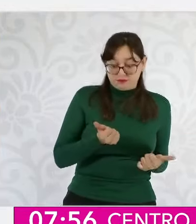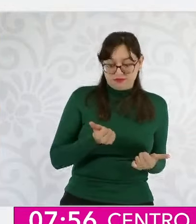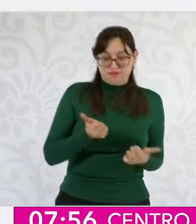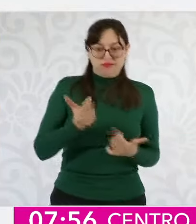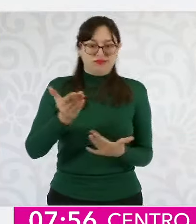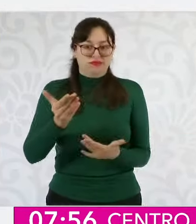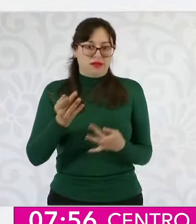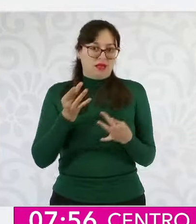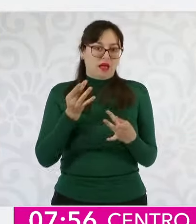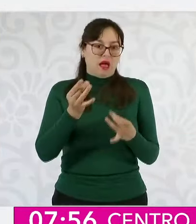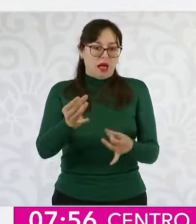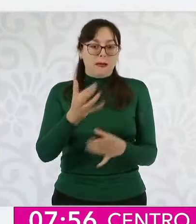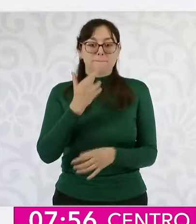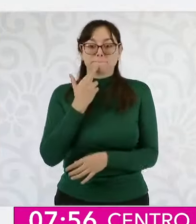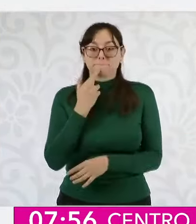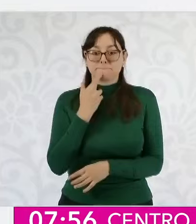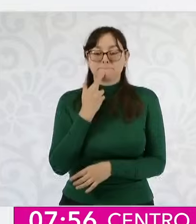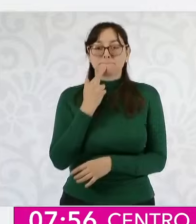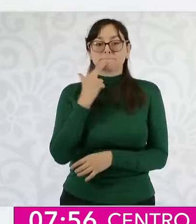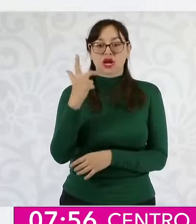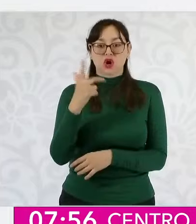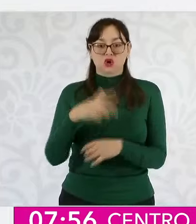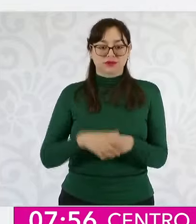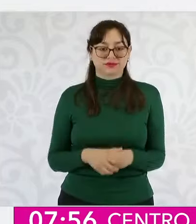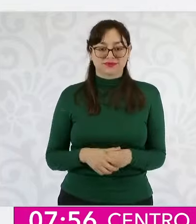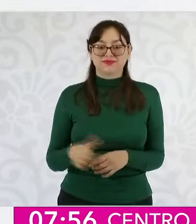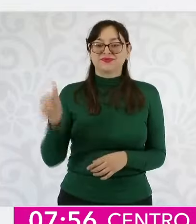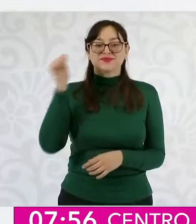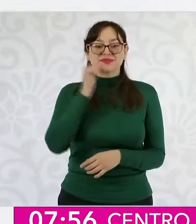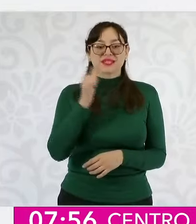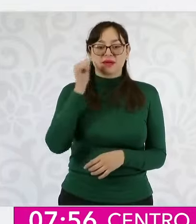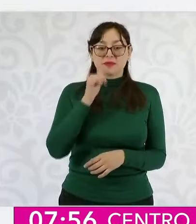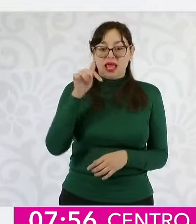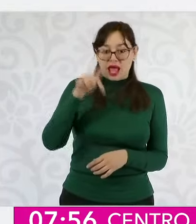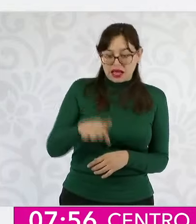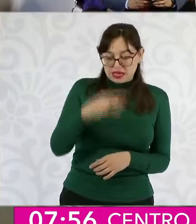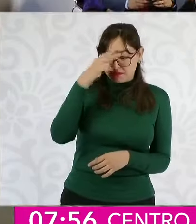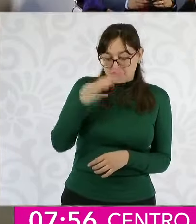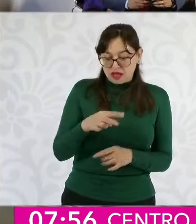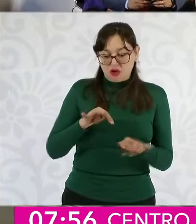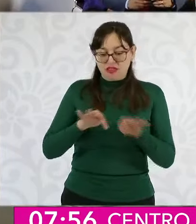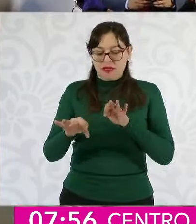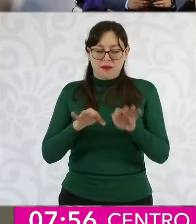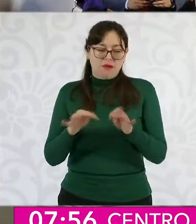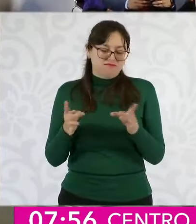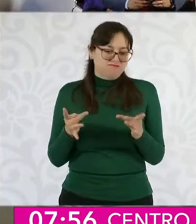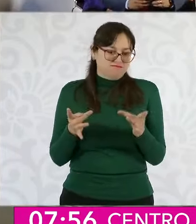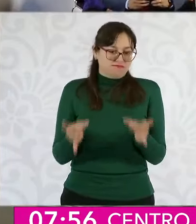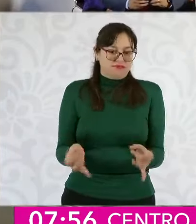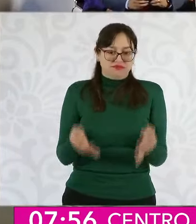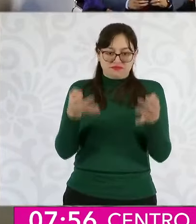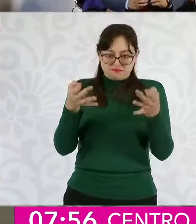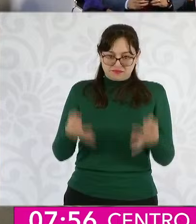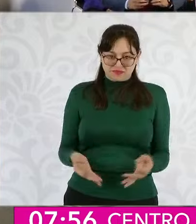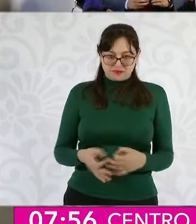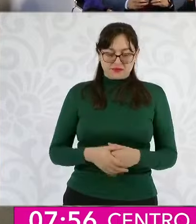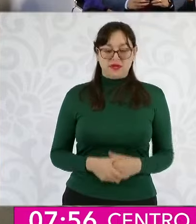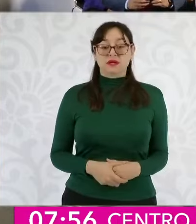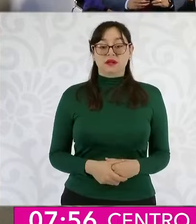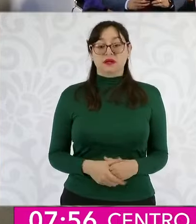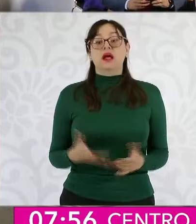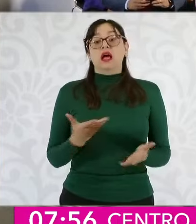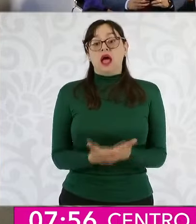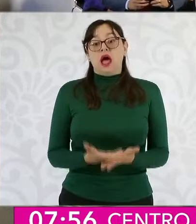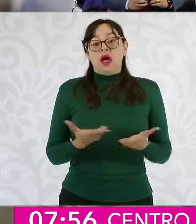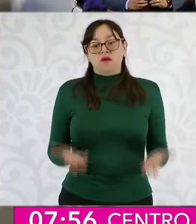es producto de excelencia o servicio de excelencia. Habiendo dicho eso, el Consejo tiene dos